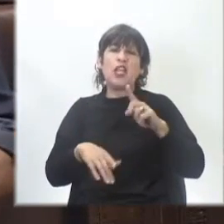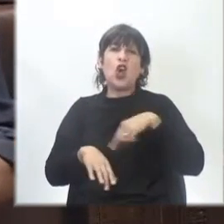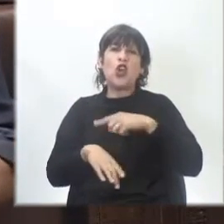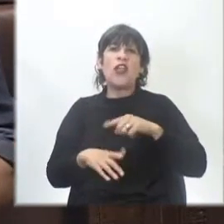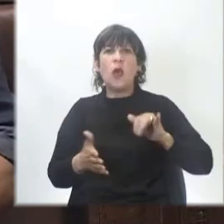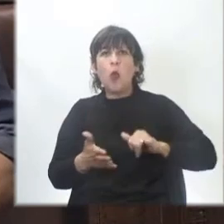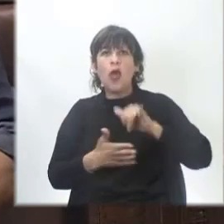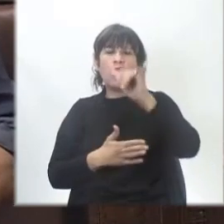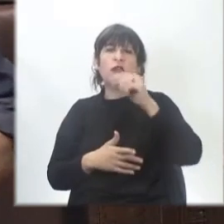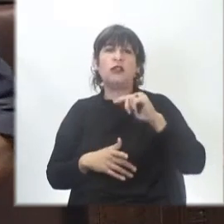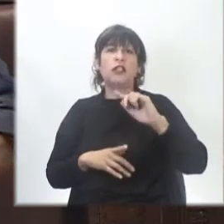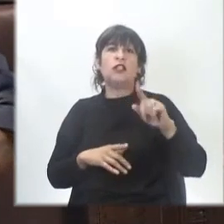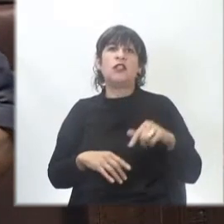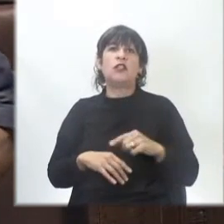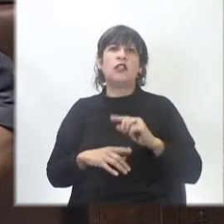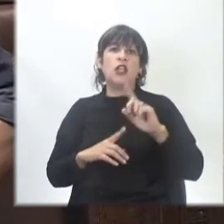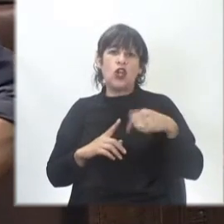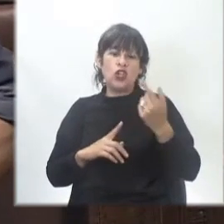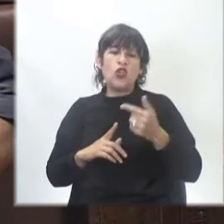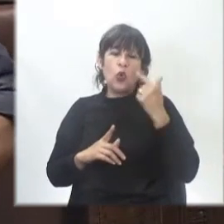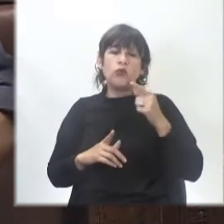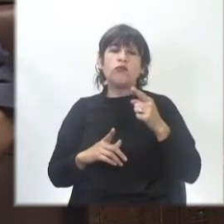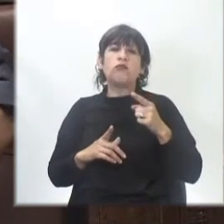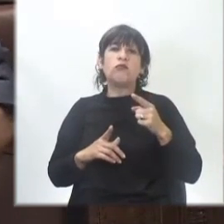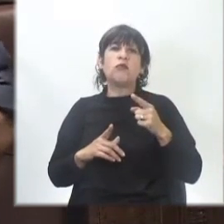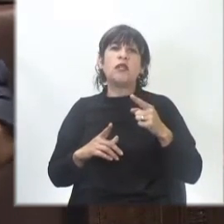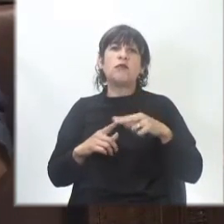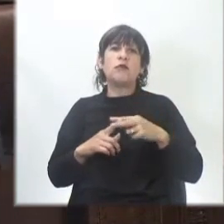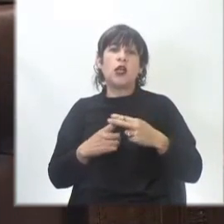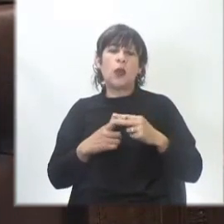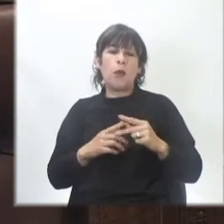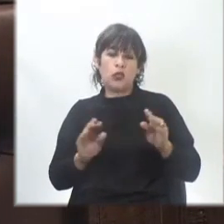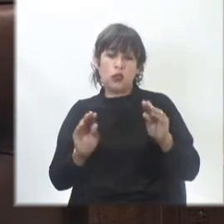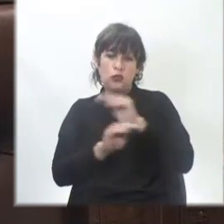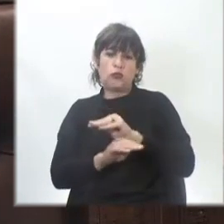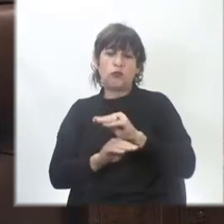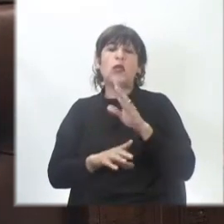otro, y un paquete de repuestos por 1 millón de euros.